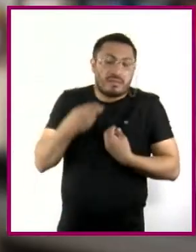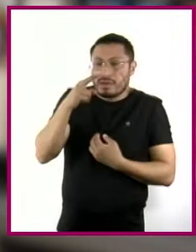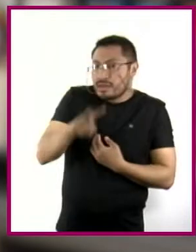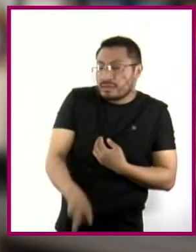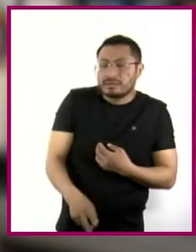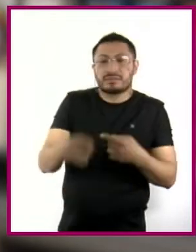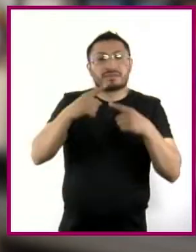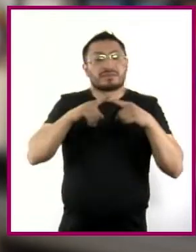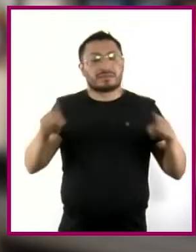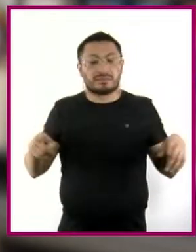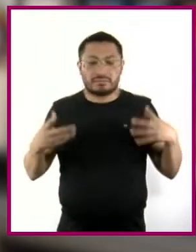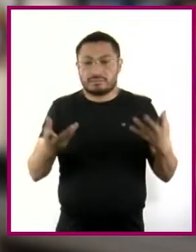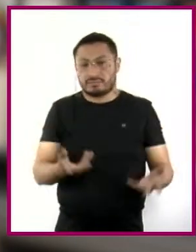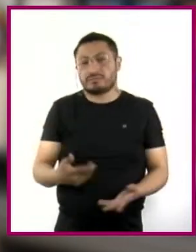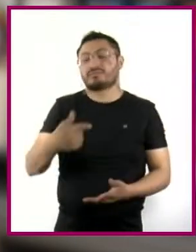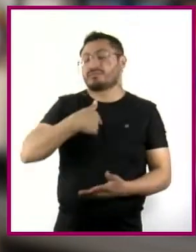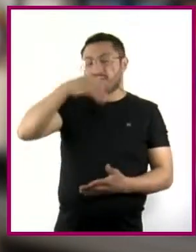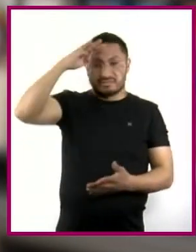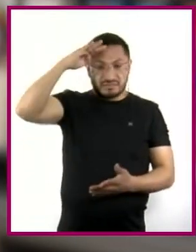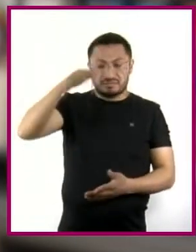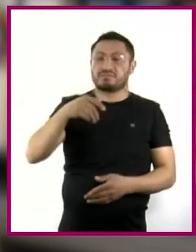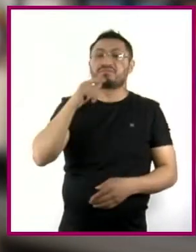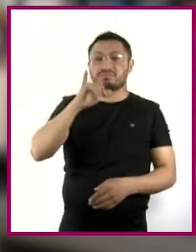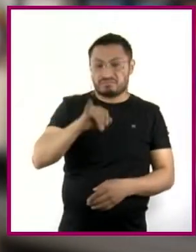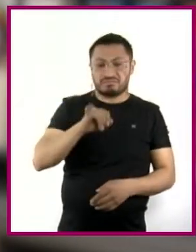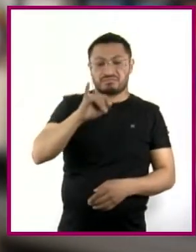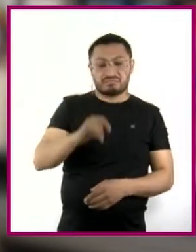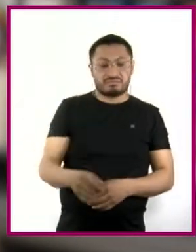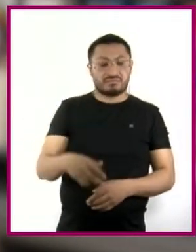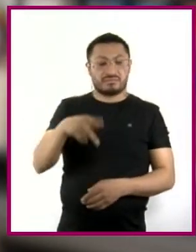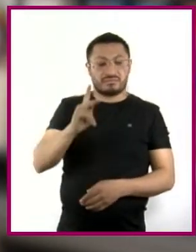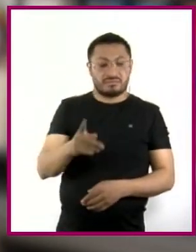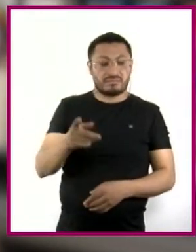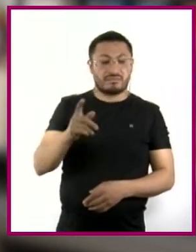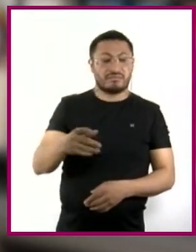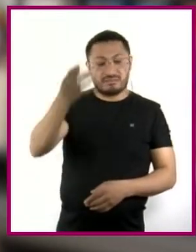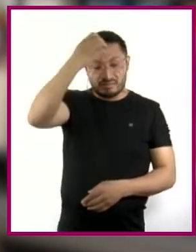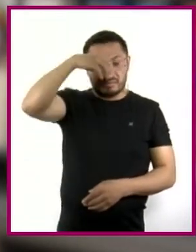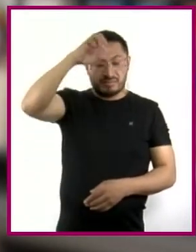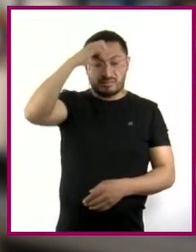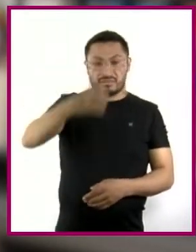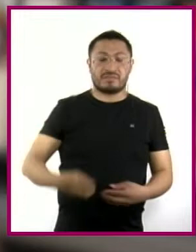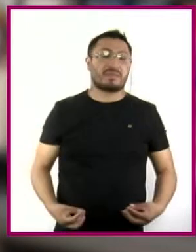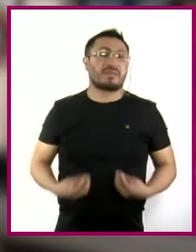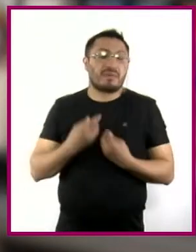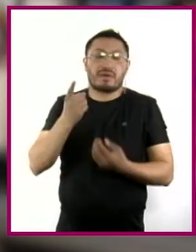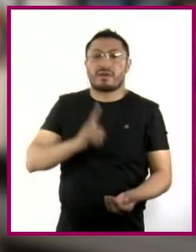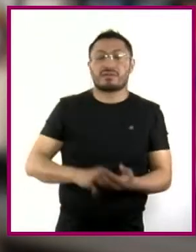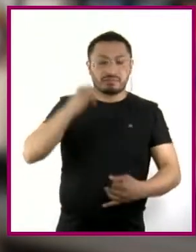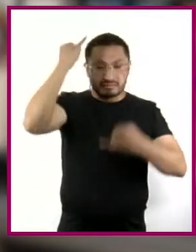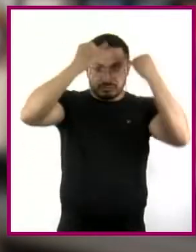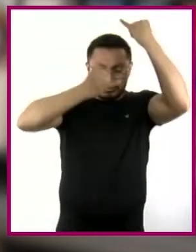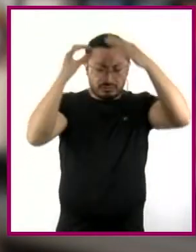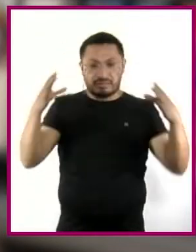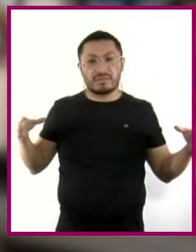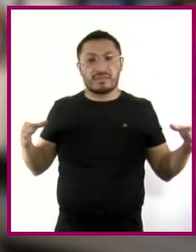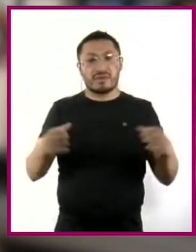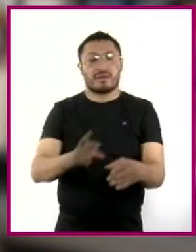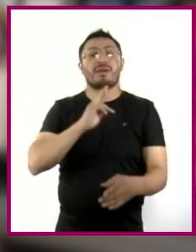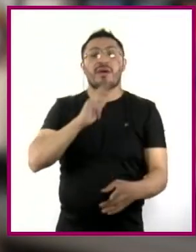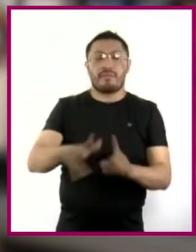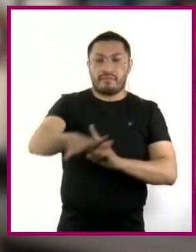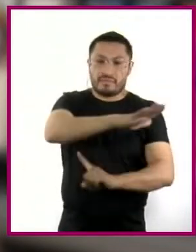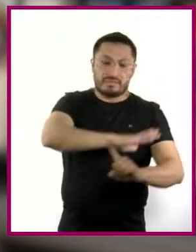Pues sí, sigo pensando que sí. Siempre y cuando la experiencia vivida en la ilusión colectiva ofrezca mejores